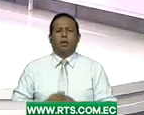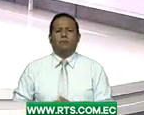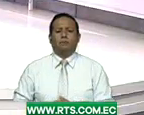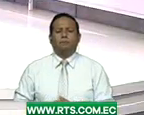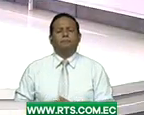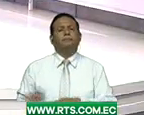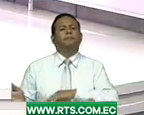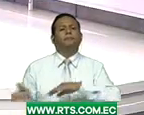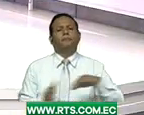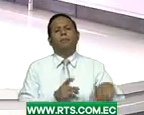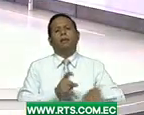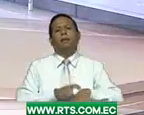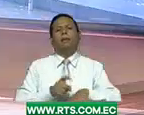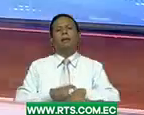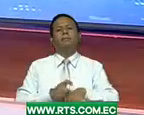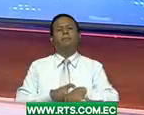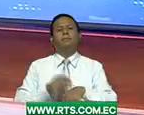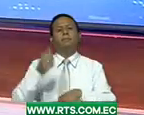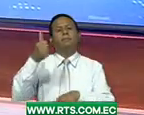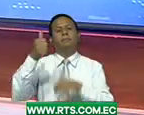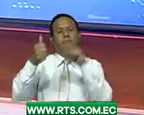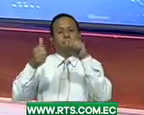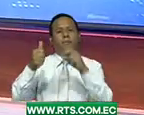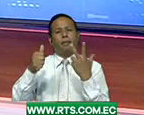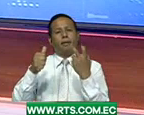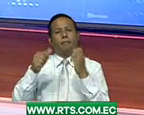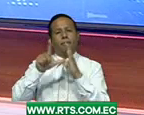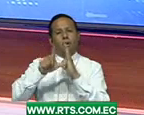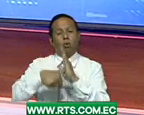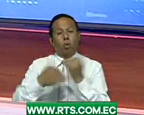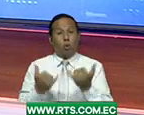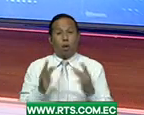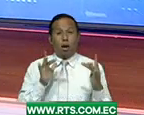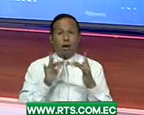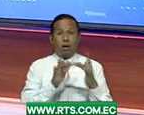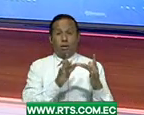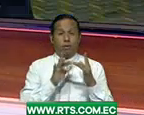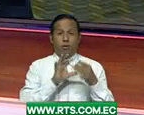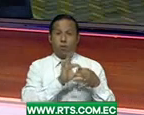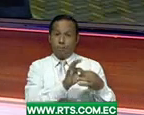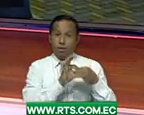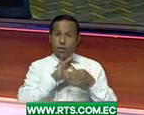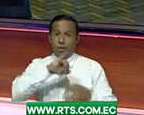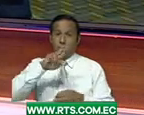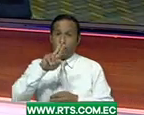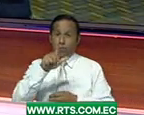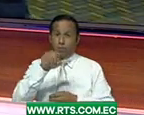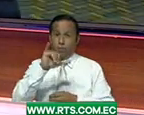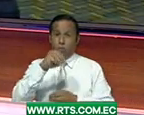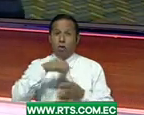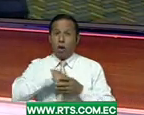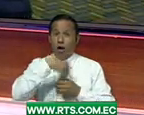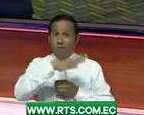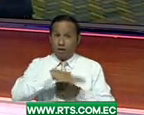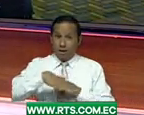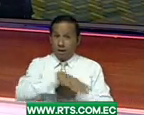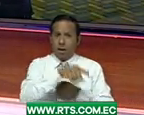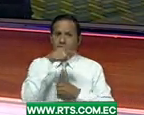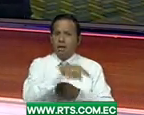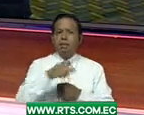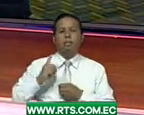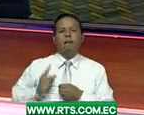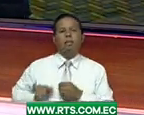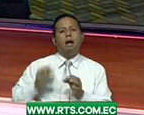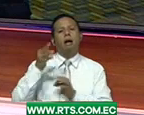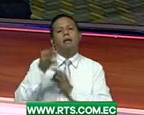22 horas con 13 minutos y es momento de hacer contacto con nuestro compañero Julio César Saona, quien se encuentra en exteriores con detalles de un crimen que